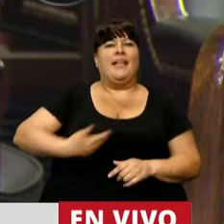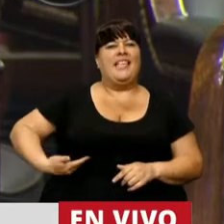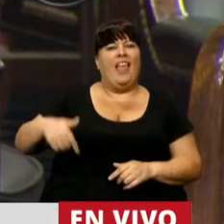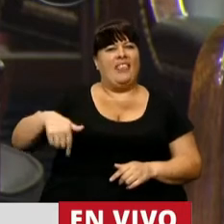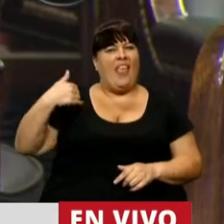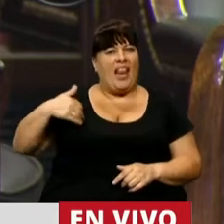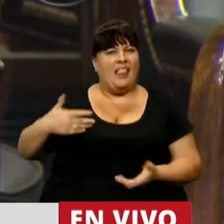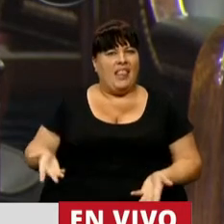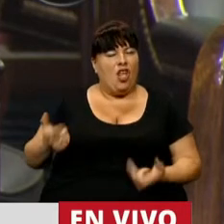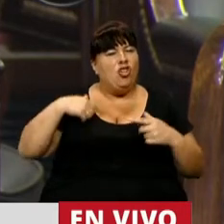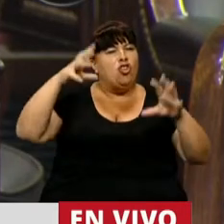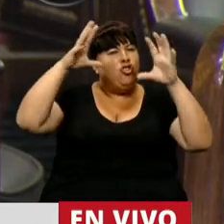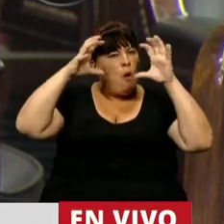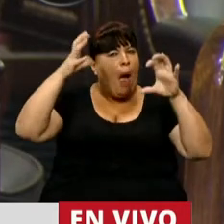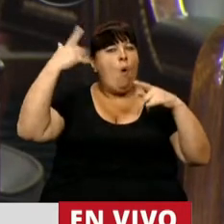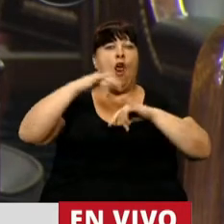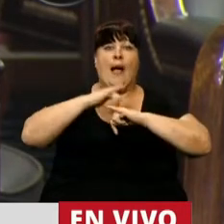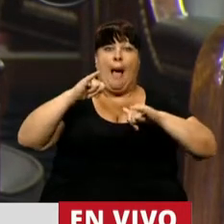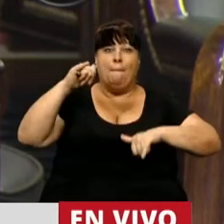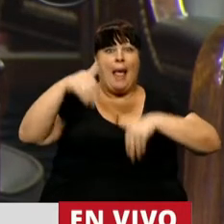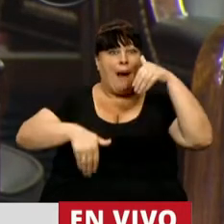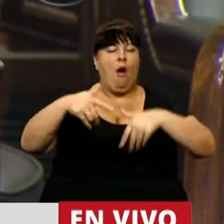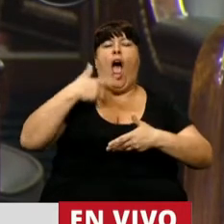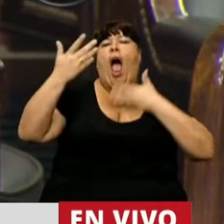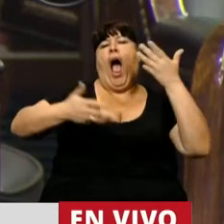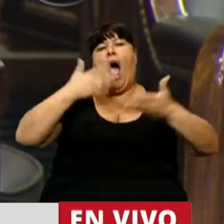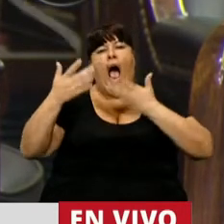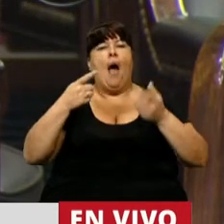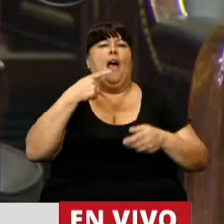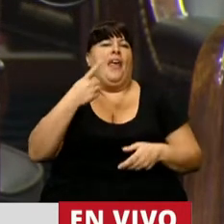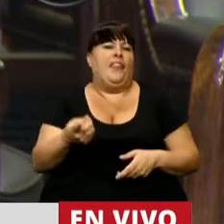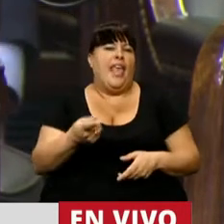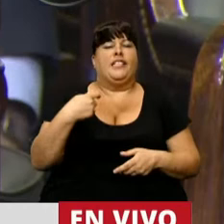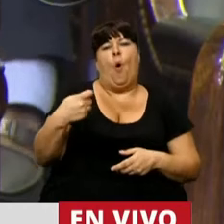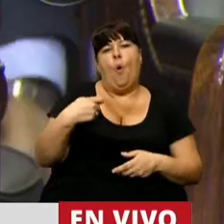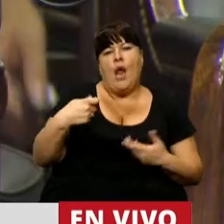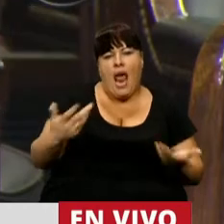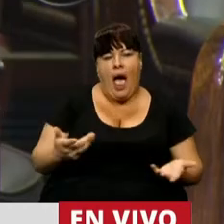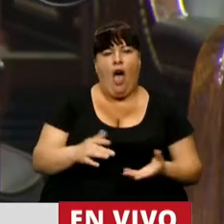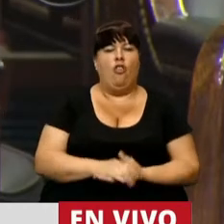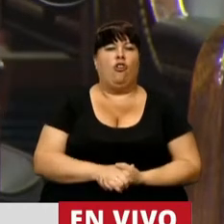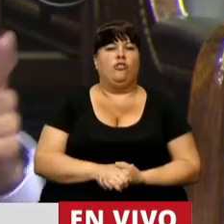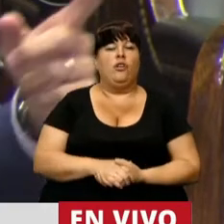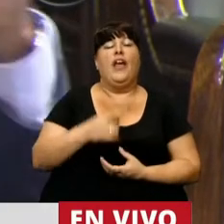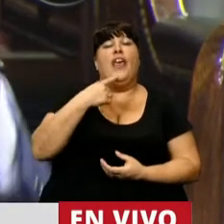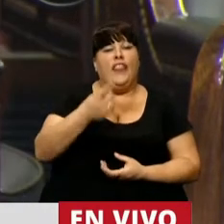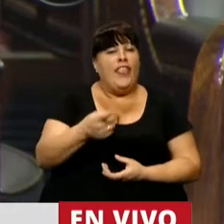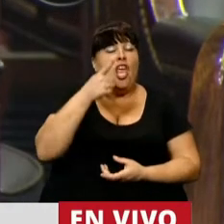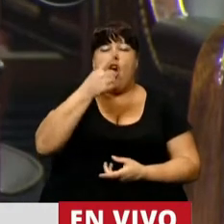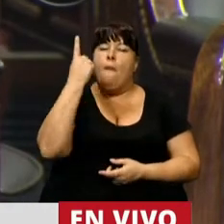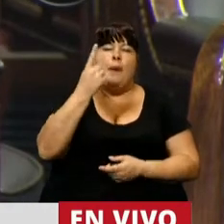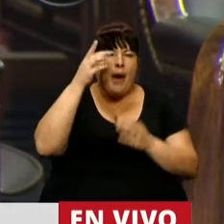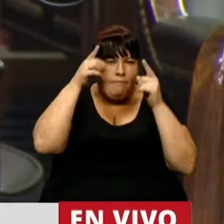Nación, porque yo recuerdo cuando en la campaña electoral se llenaba la boca hablando de los jubilados y decía que una de